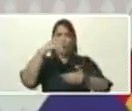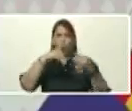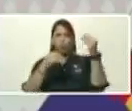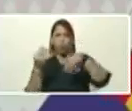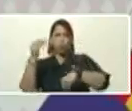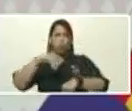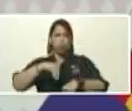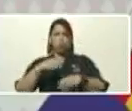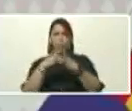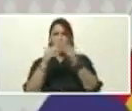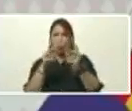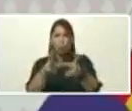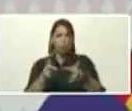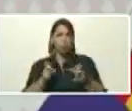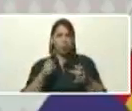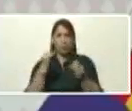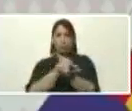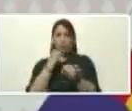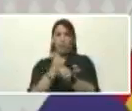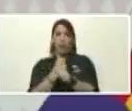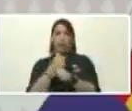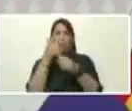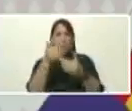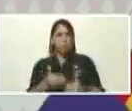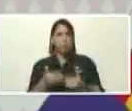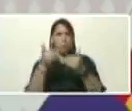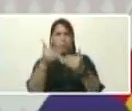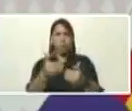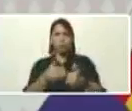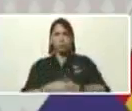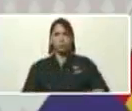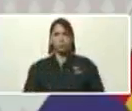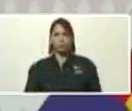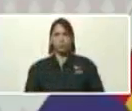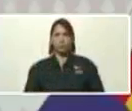de los trabajadores, de manera paulatina.